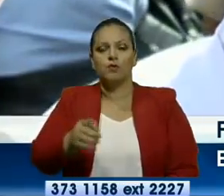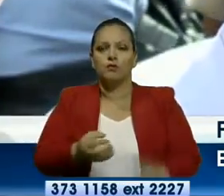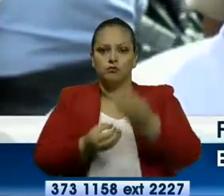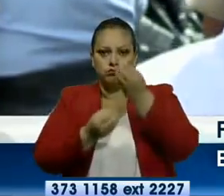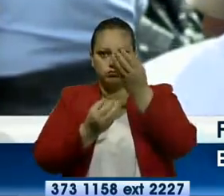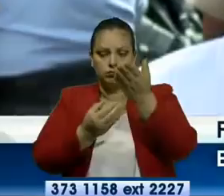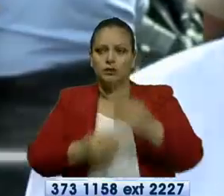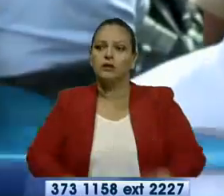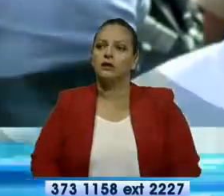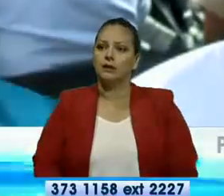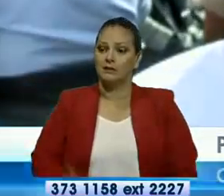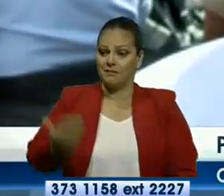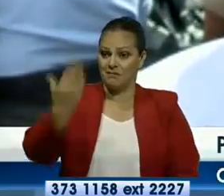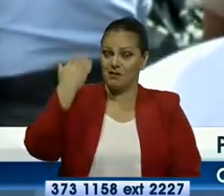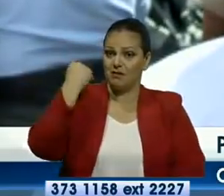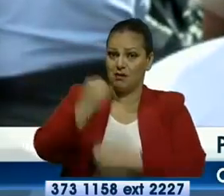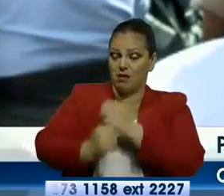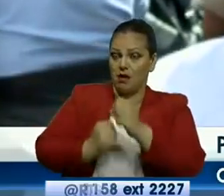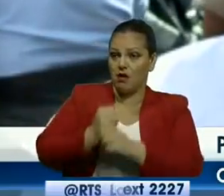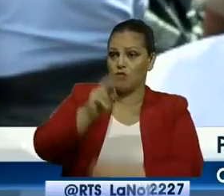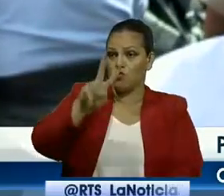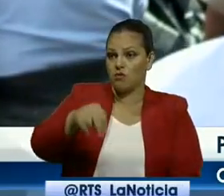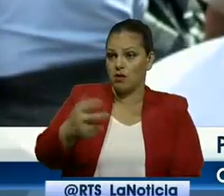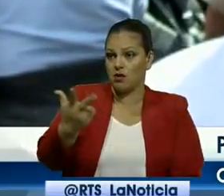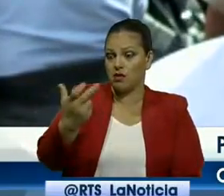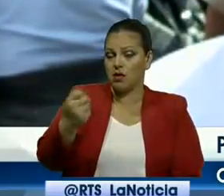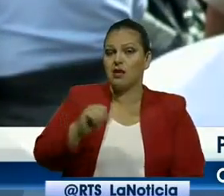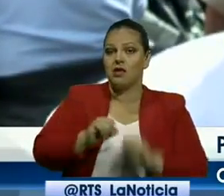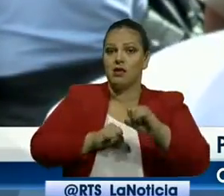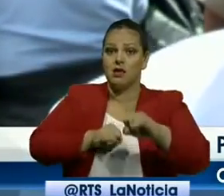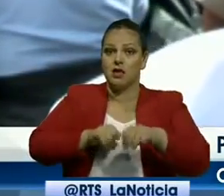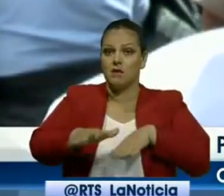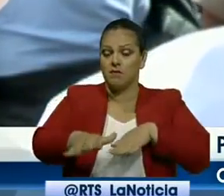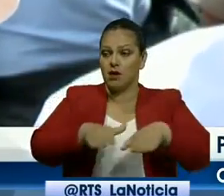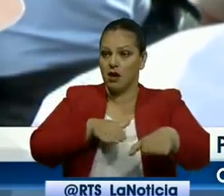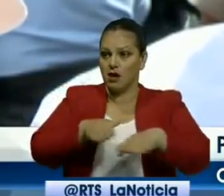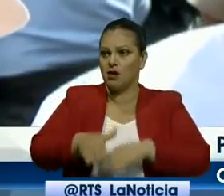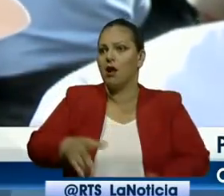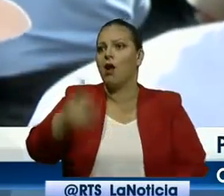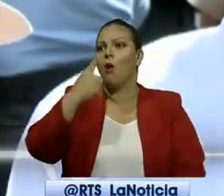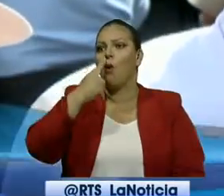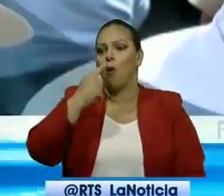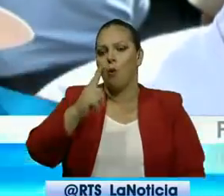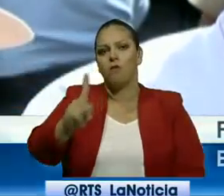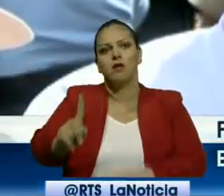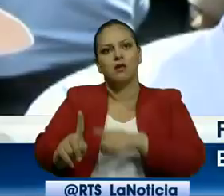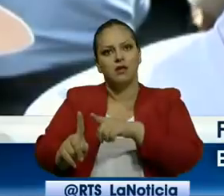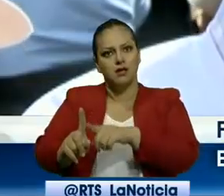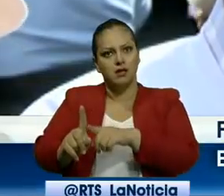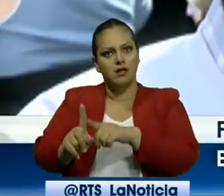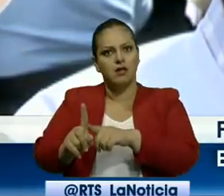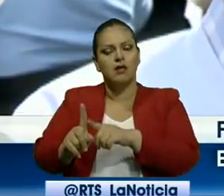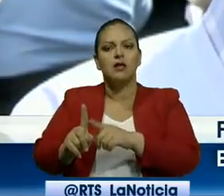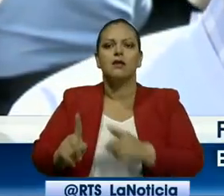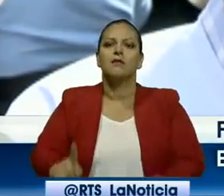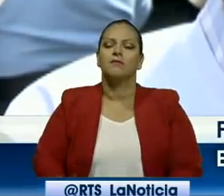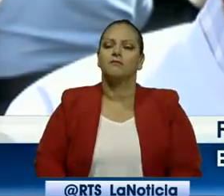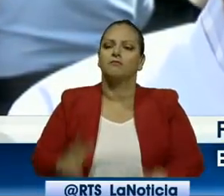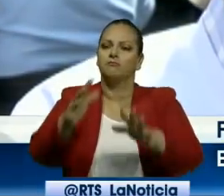En Ibarra, donde vivimos todos, y una mañana de un sábado, primero de junio,